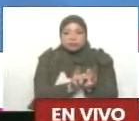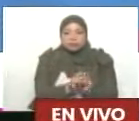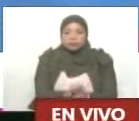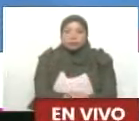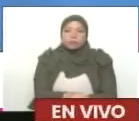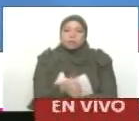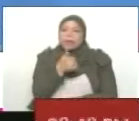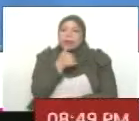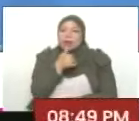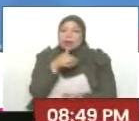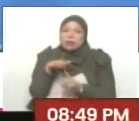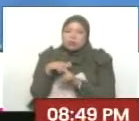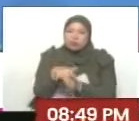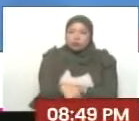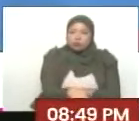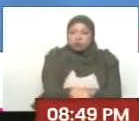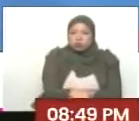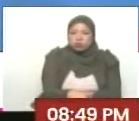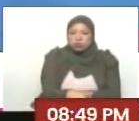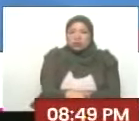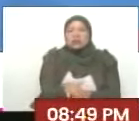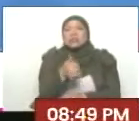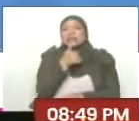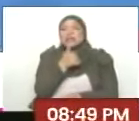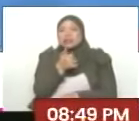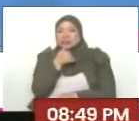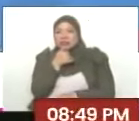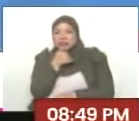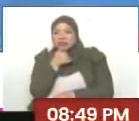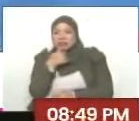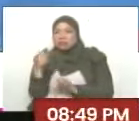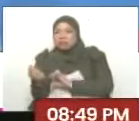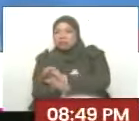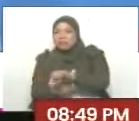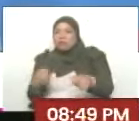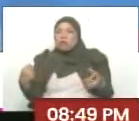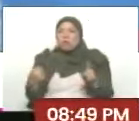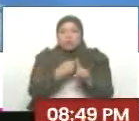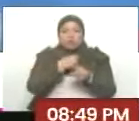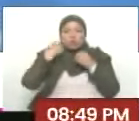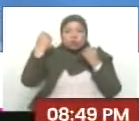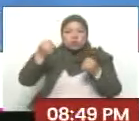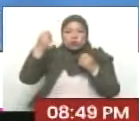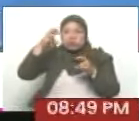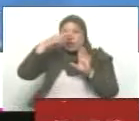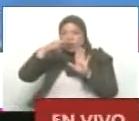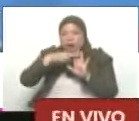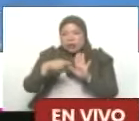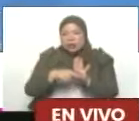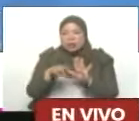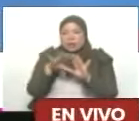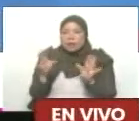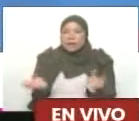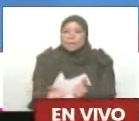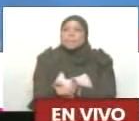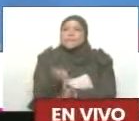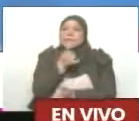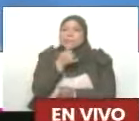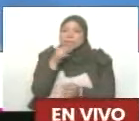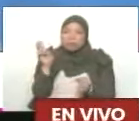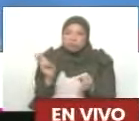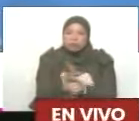¿Quién está imponiendo el caos? ¿Quién está imponiendo la violencia? ¿Quién está rompiendo las reglas de juego en el mundo? ¿Quién está